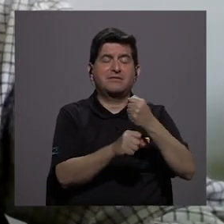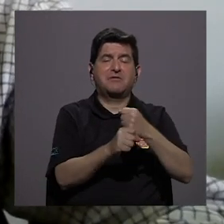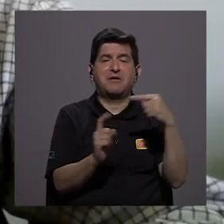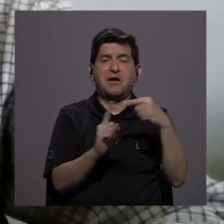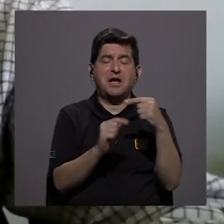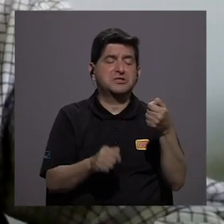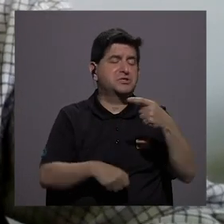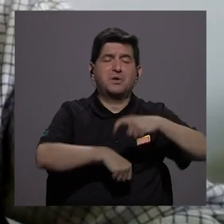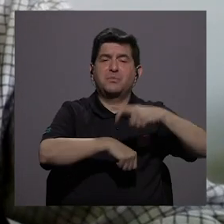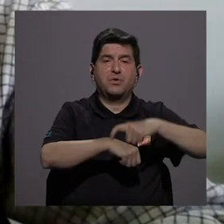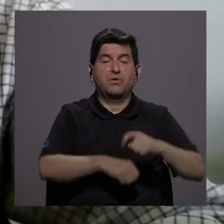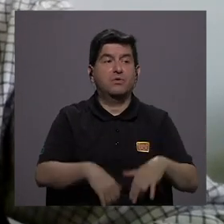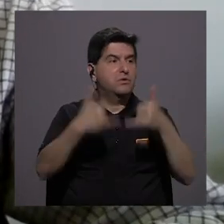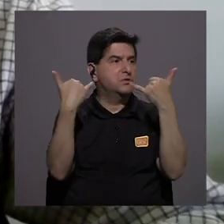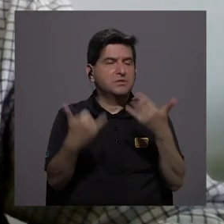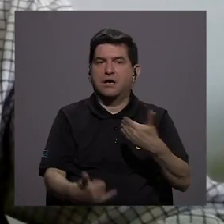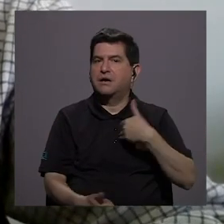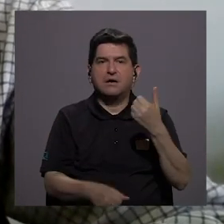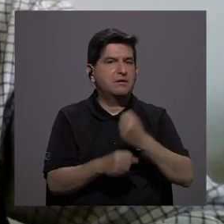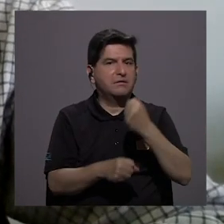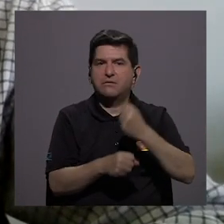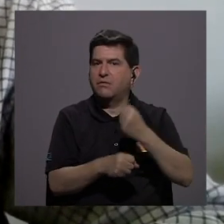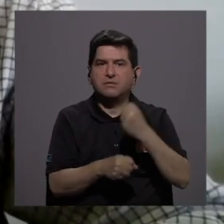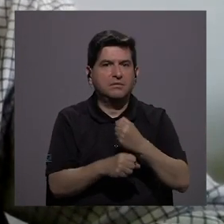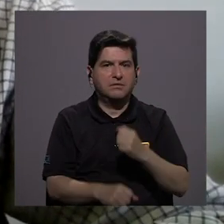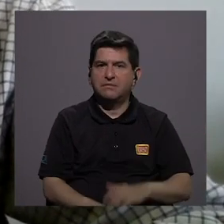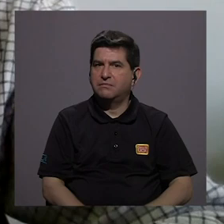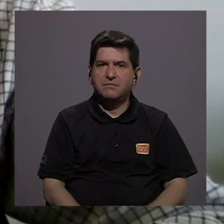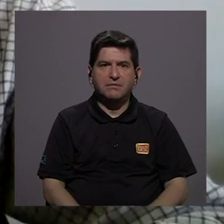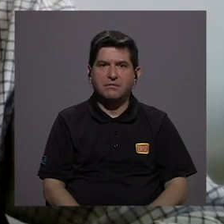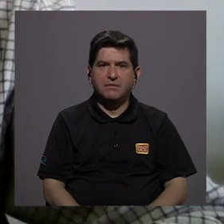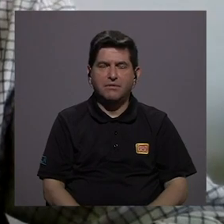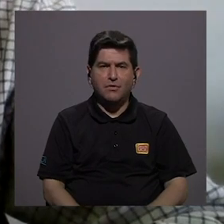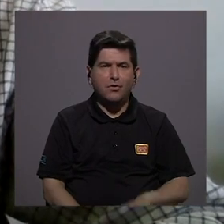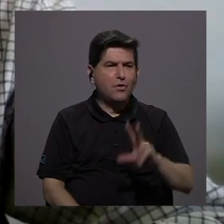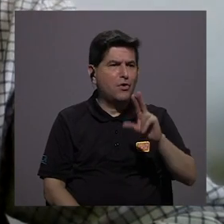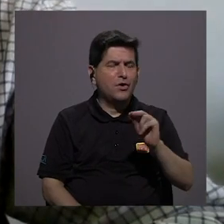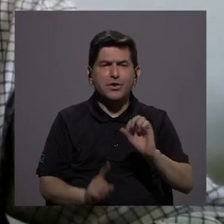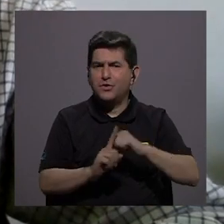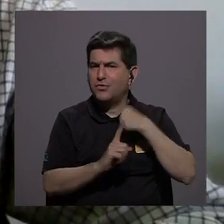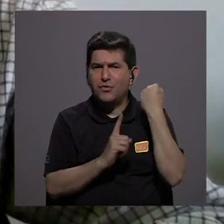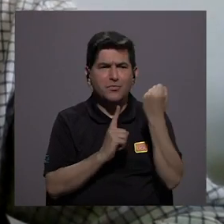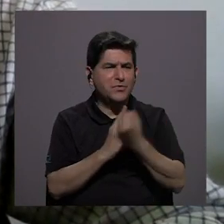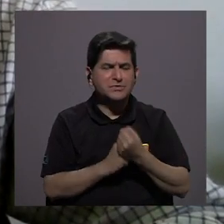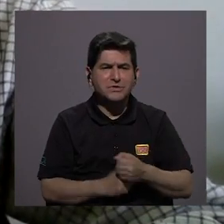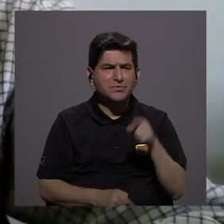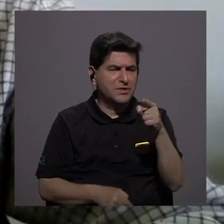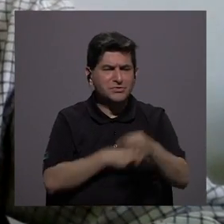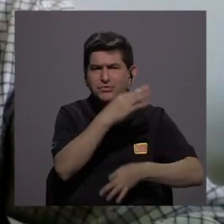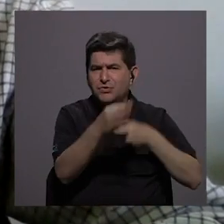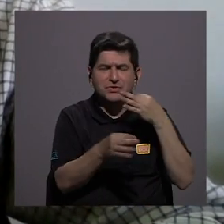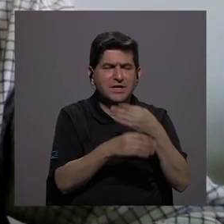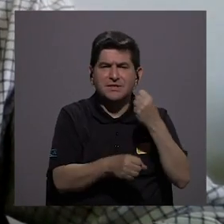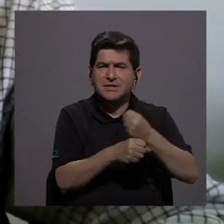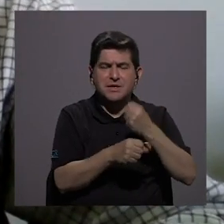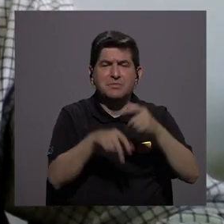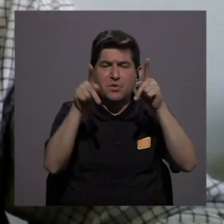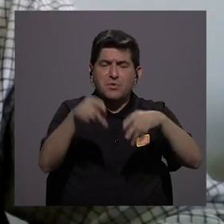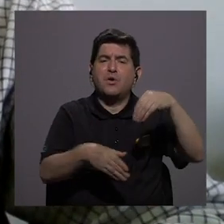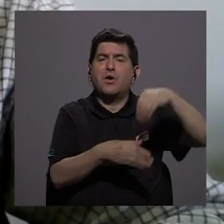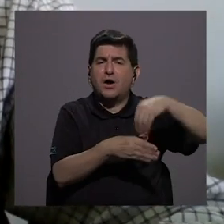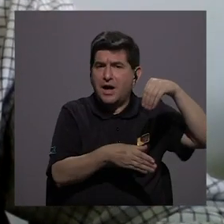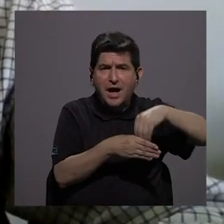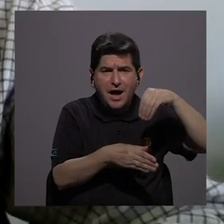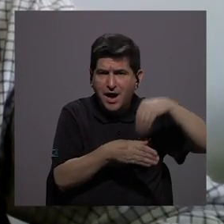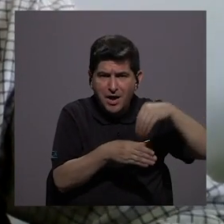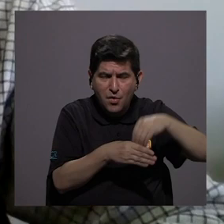tenían su trabajo hasta hace poco, que perdieron su trabajo y que no necesariamente por la naturaleza de muchos de sus puestos, es personas que